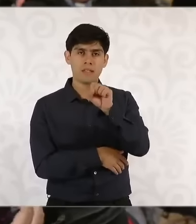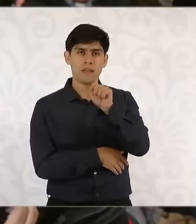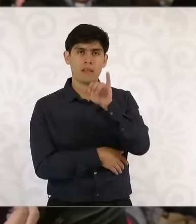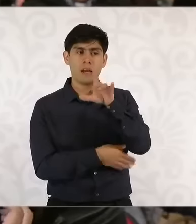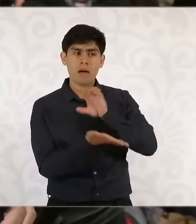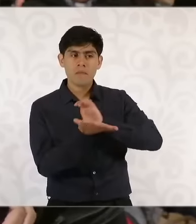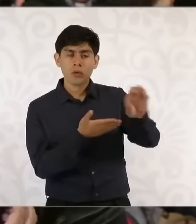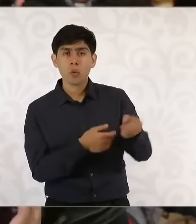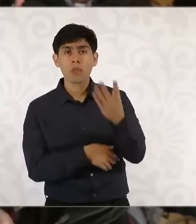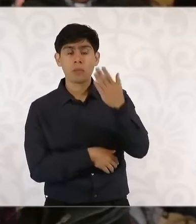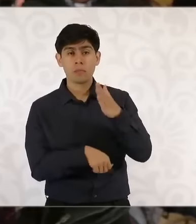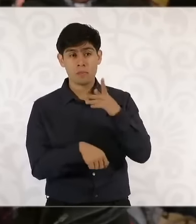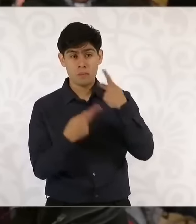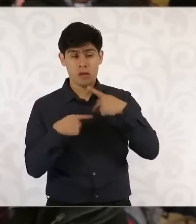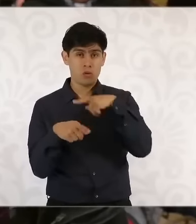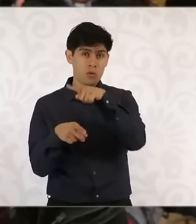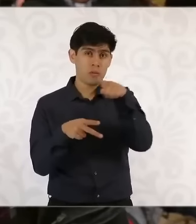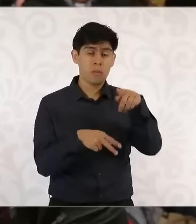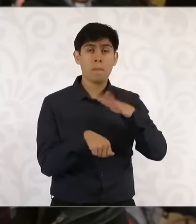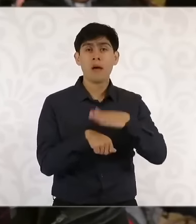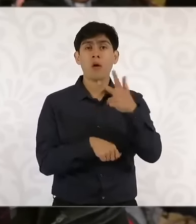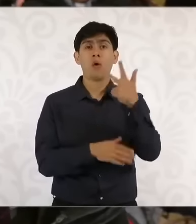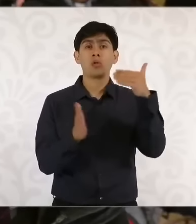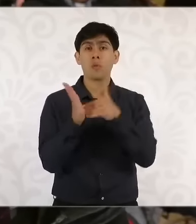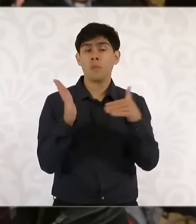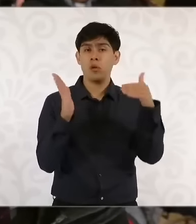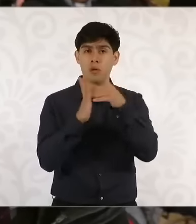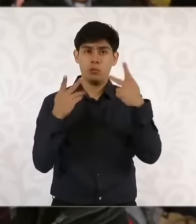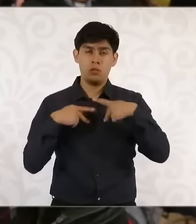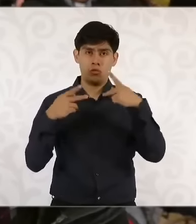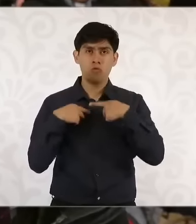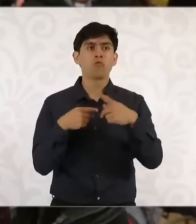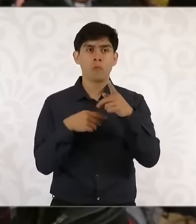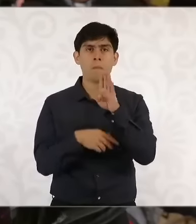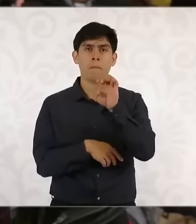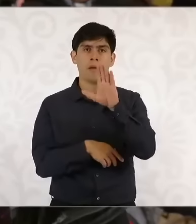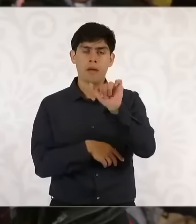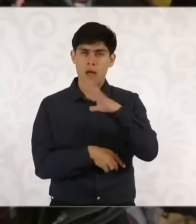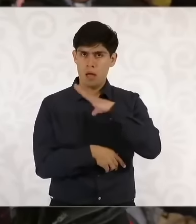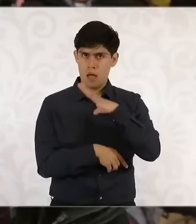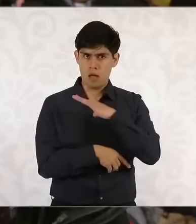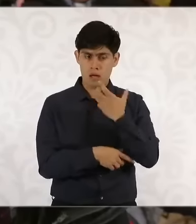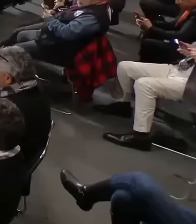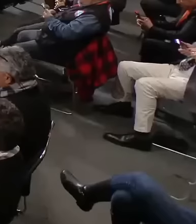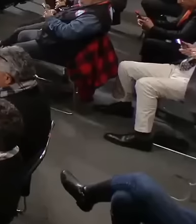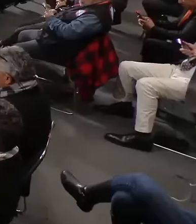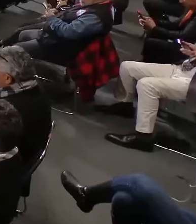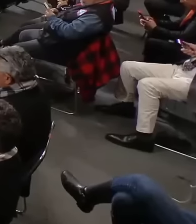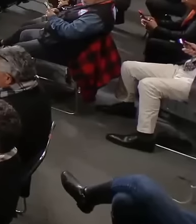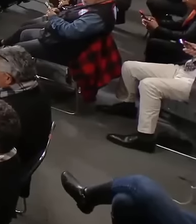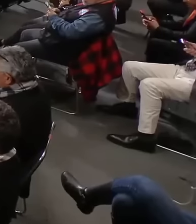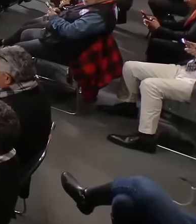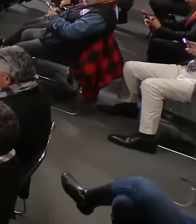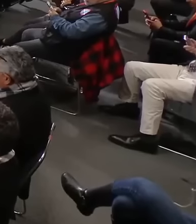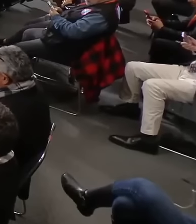8 millones de beneficiarios de estudiantes. Y me sorprende la inversión, que son más